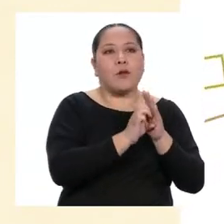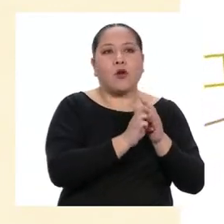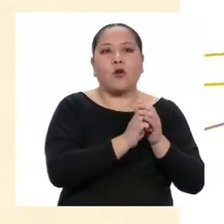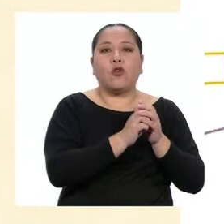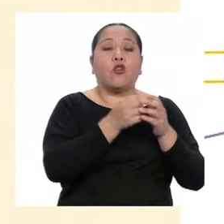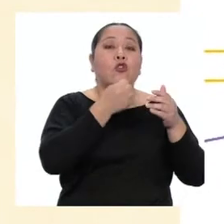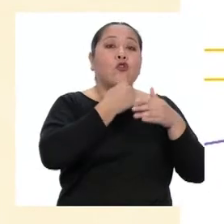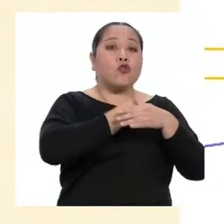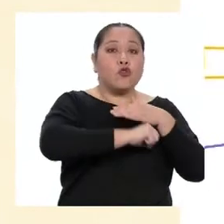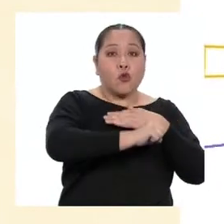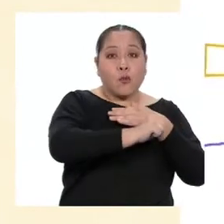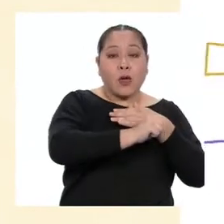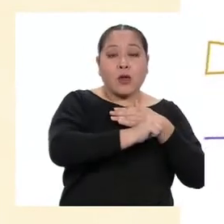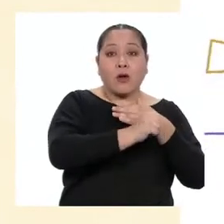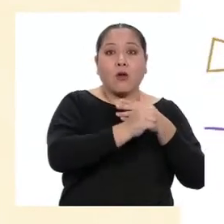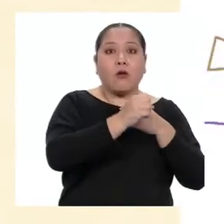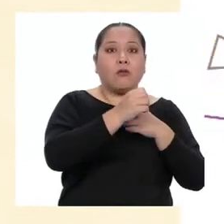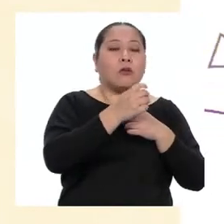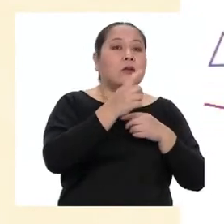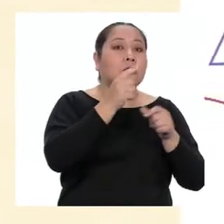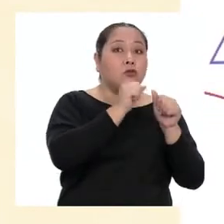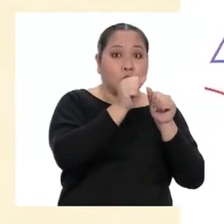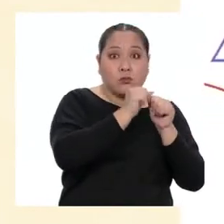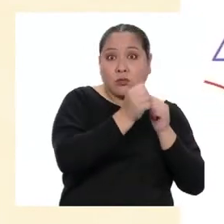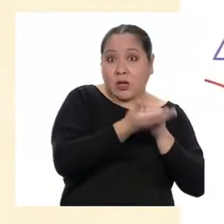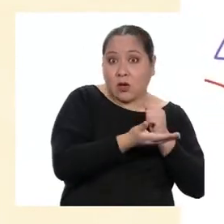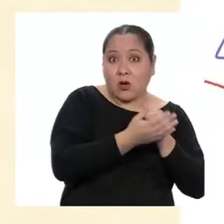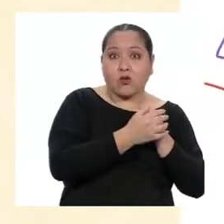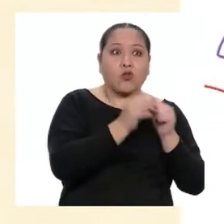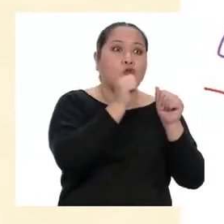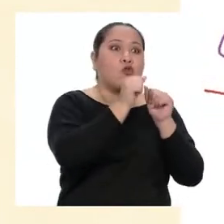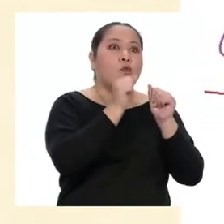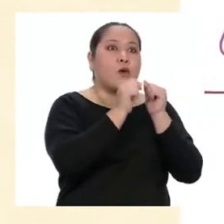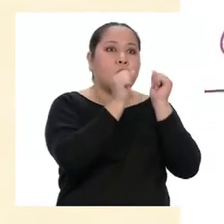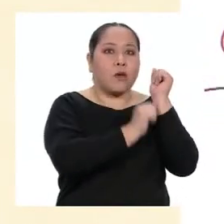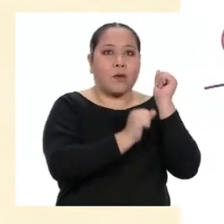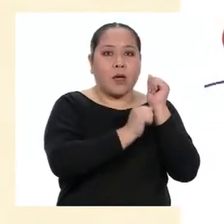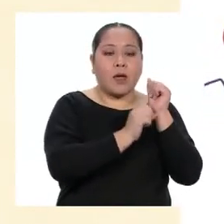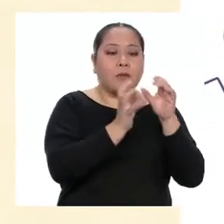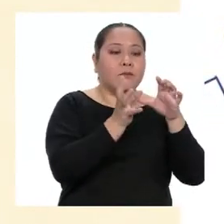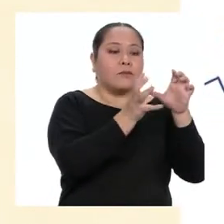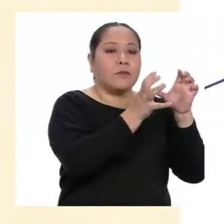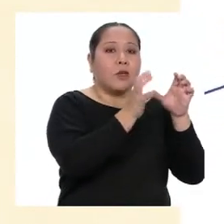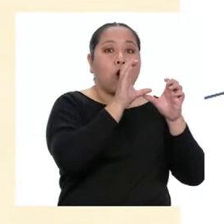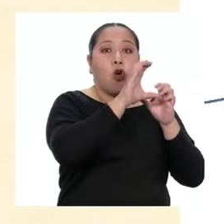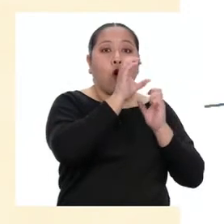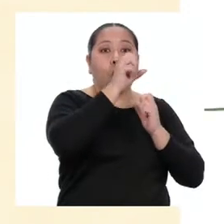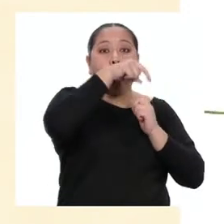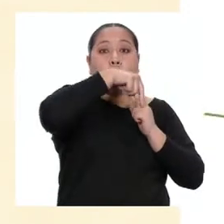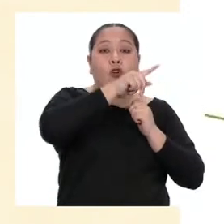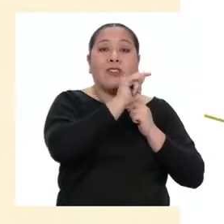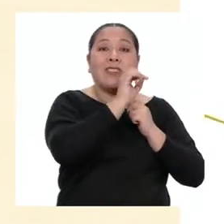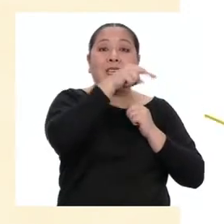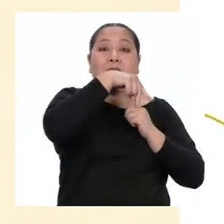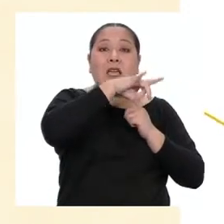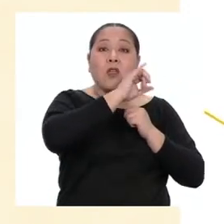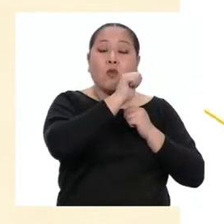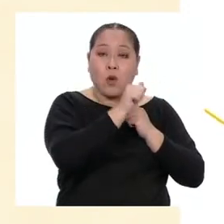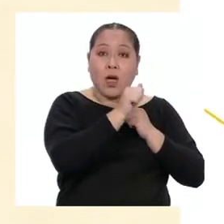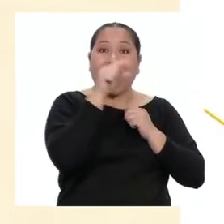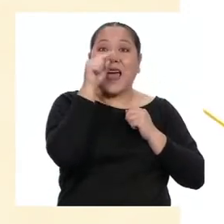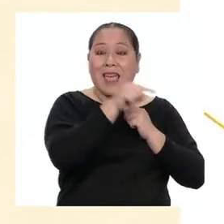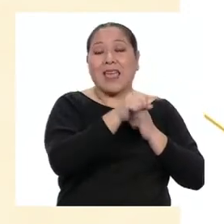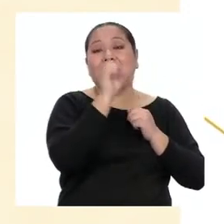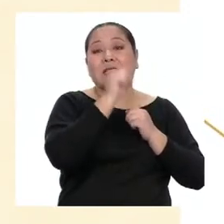de hijos, número de hermanos. Y variable continua, que es aquella que puede tomar valores